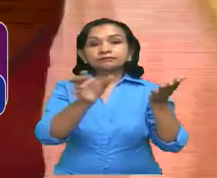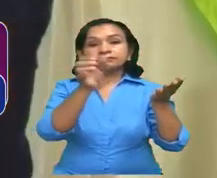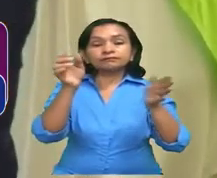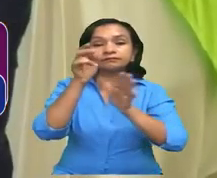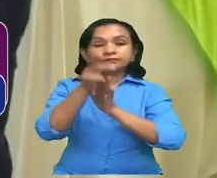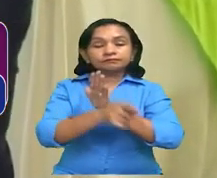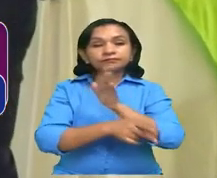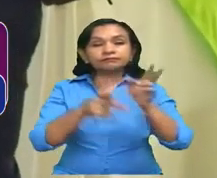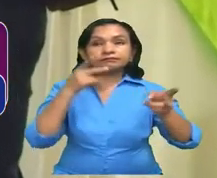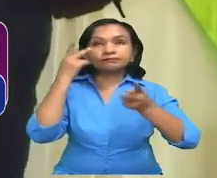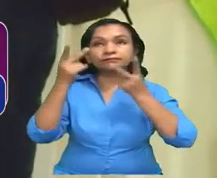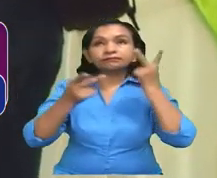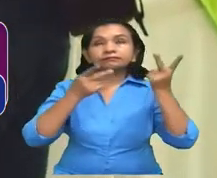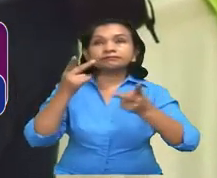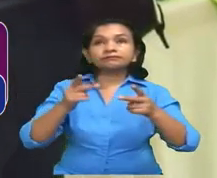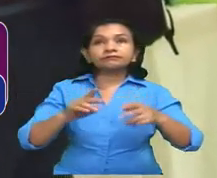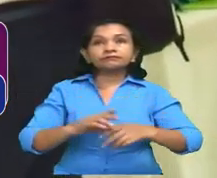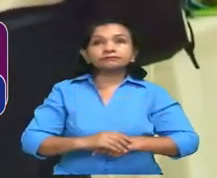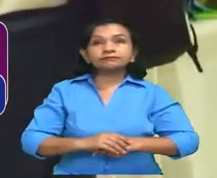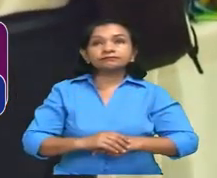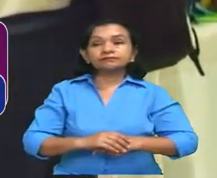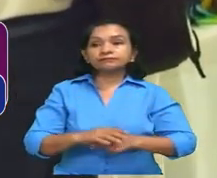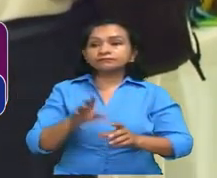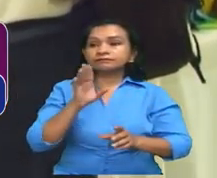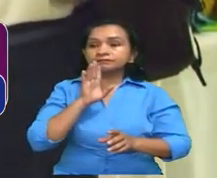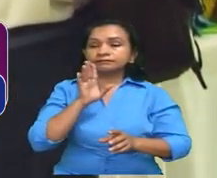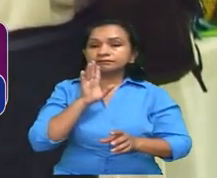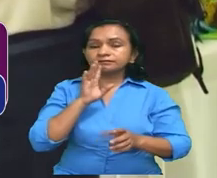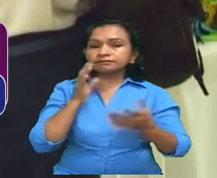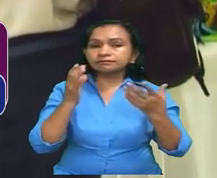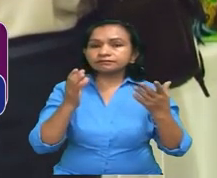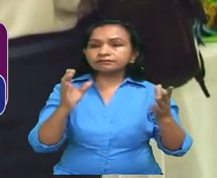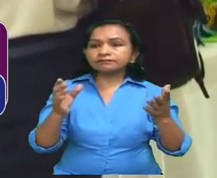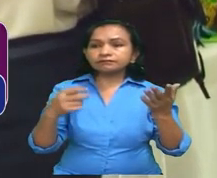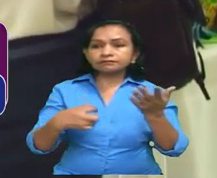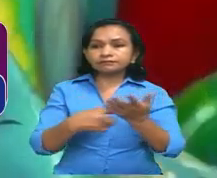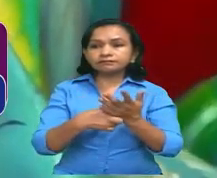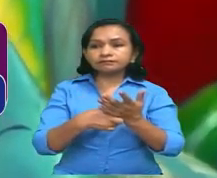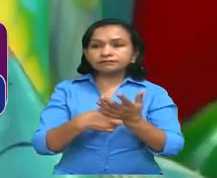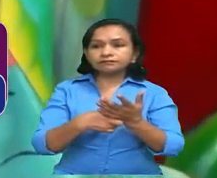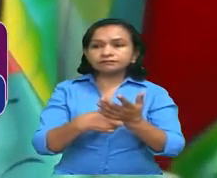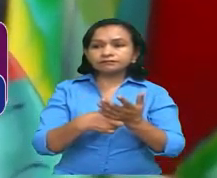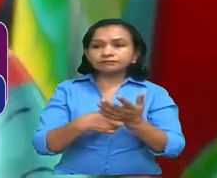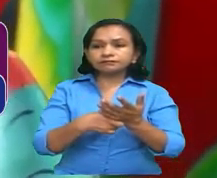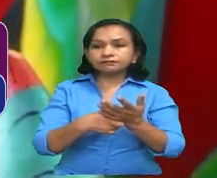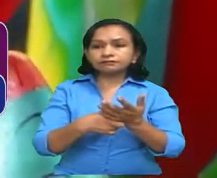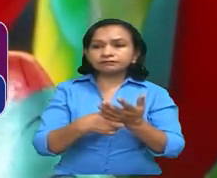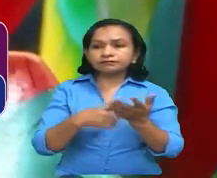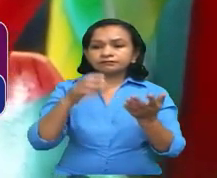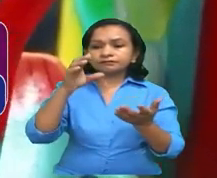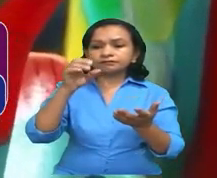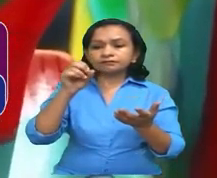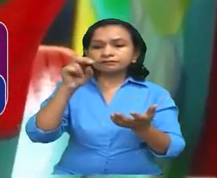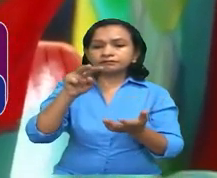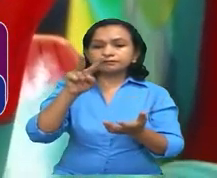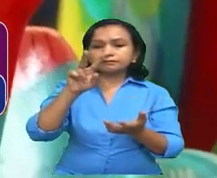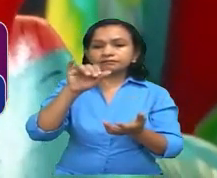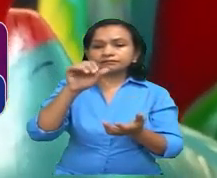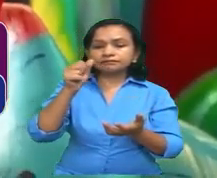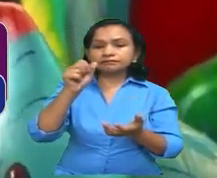en el aeropuerto, siempre buscando cómo vender nuestro destino, nuestro país, llamar la atención